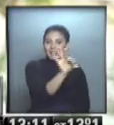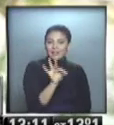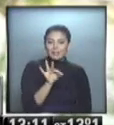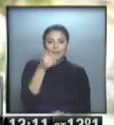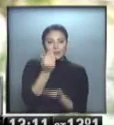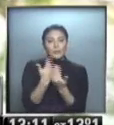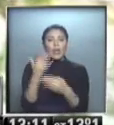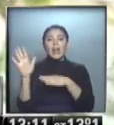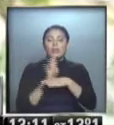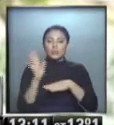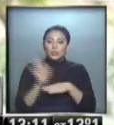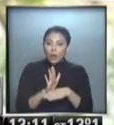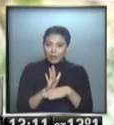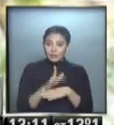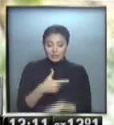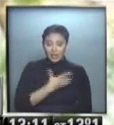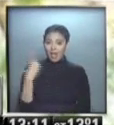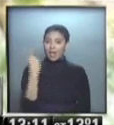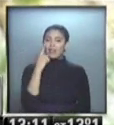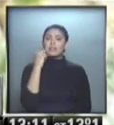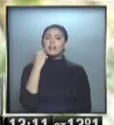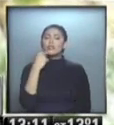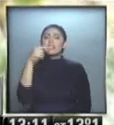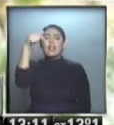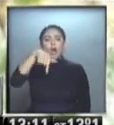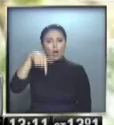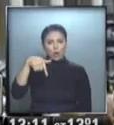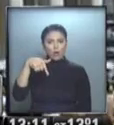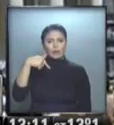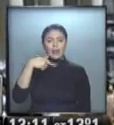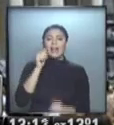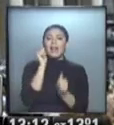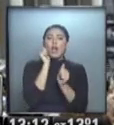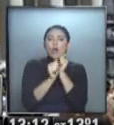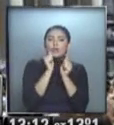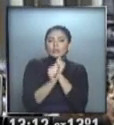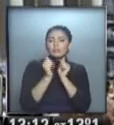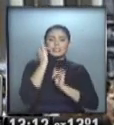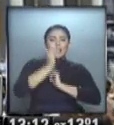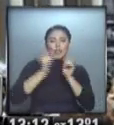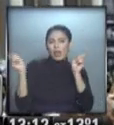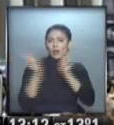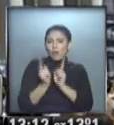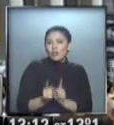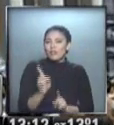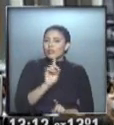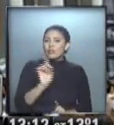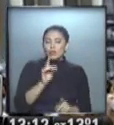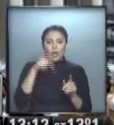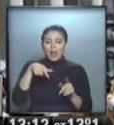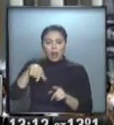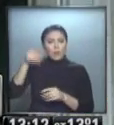para protagonizar decíamos que agreste dice que más que plantear una rápida biografía en los principales acontecimientos de su vida estaba